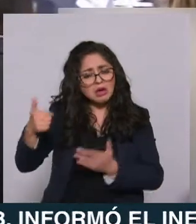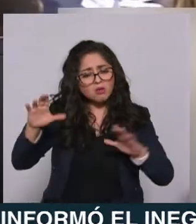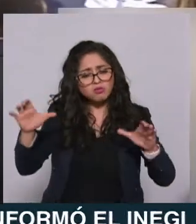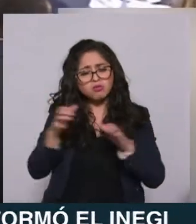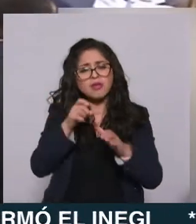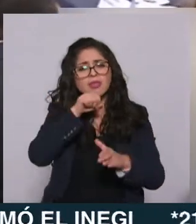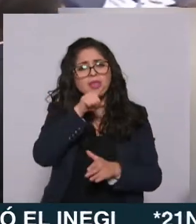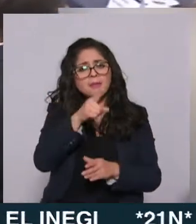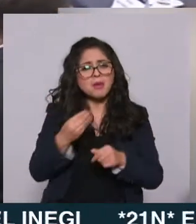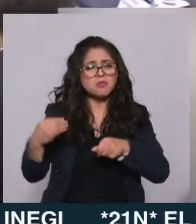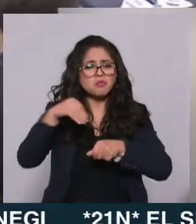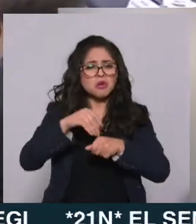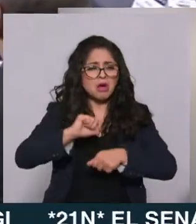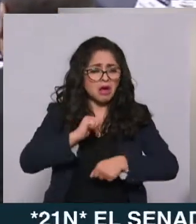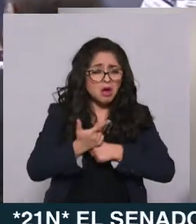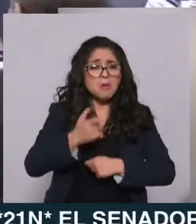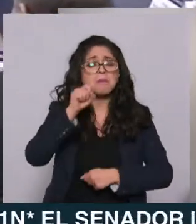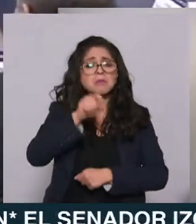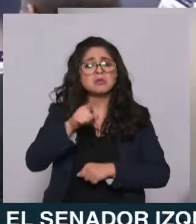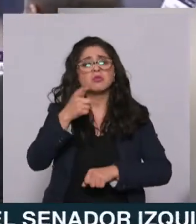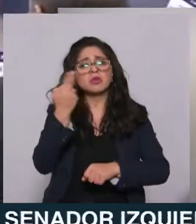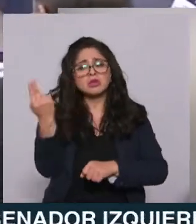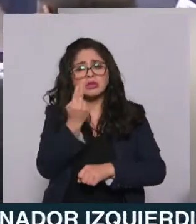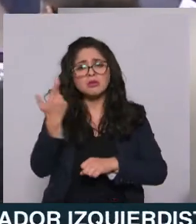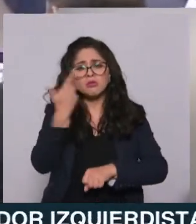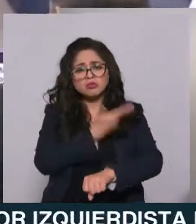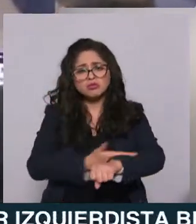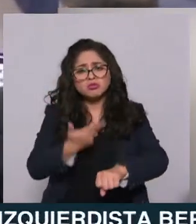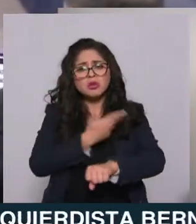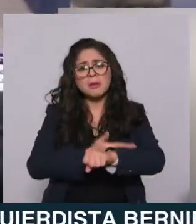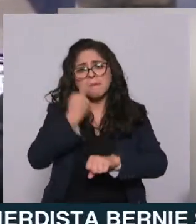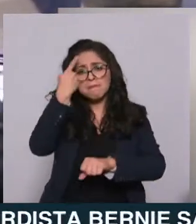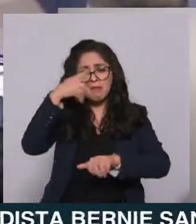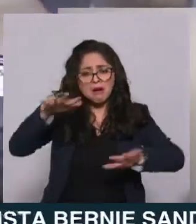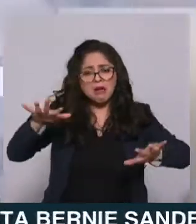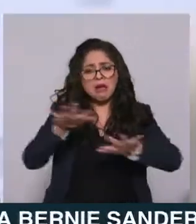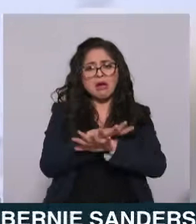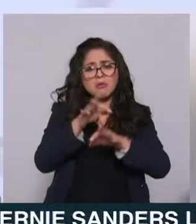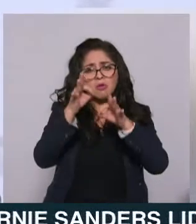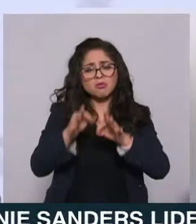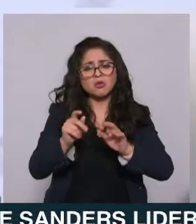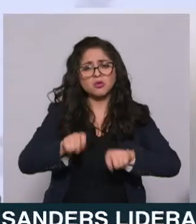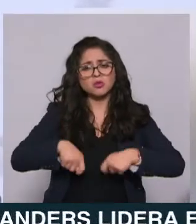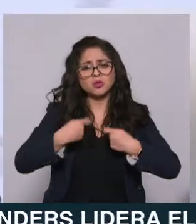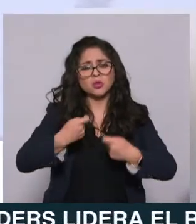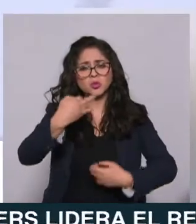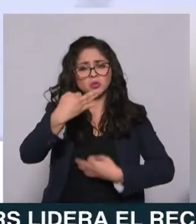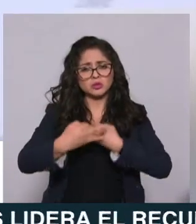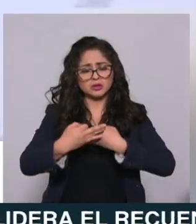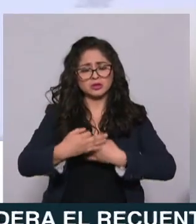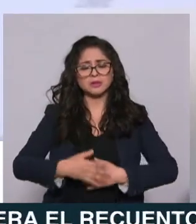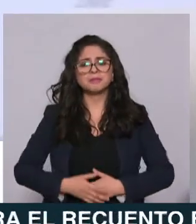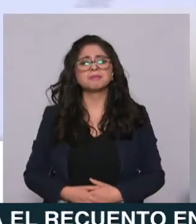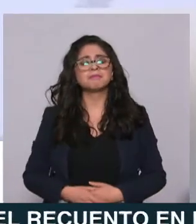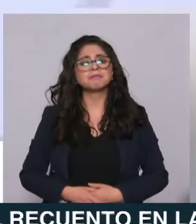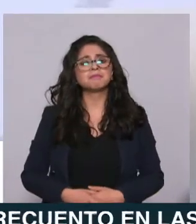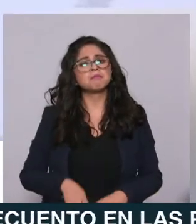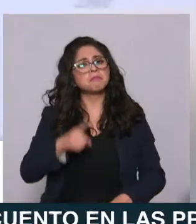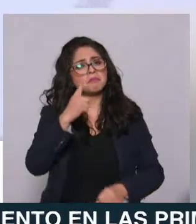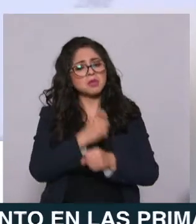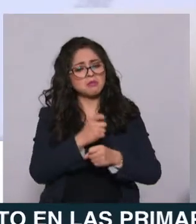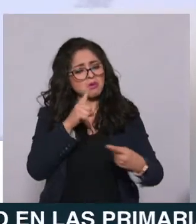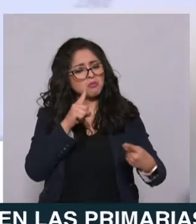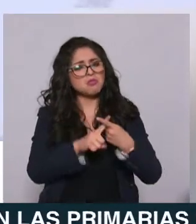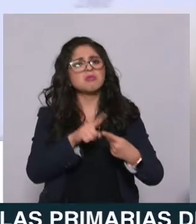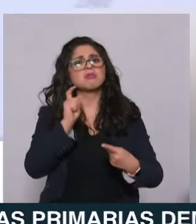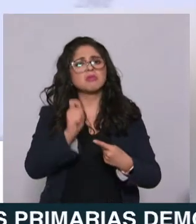una serie de requerimientos para continuar con la transformación de la justicia. 1. Madurez institucional.